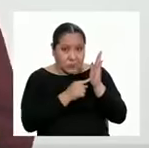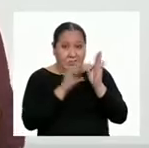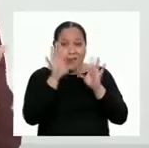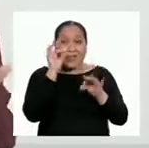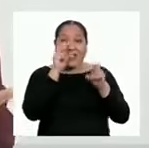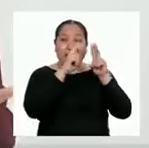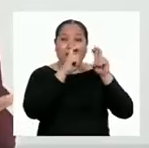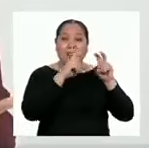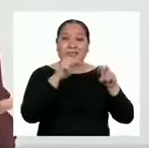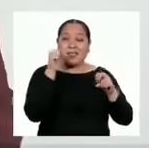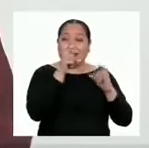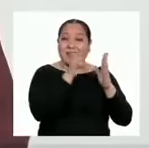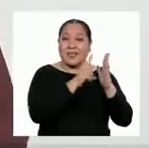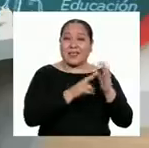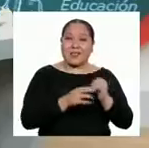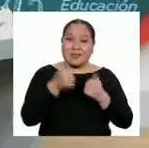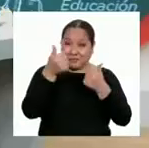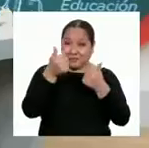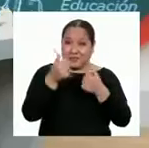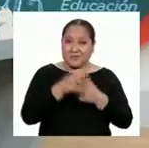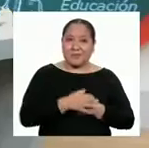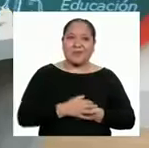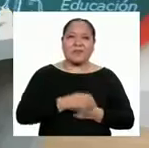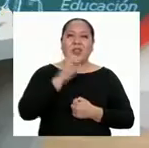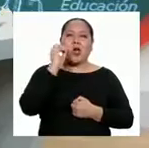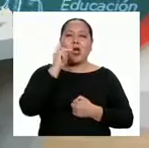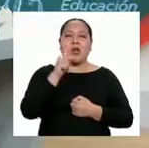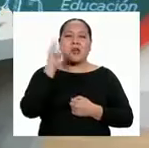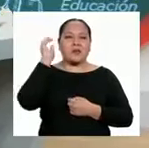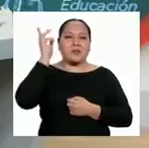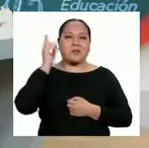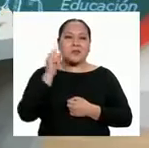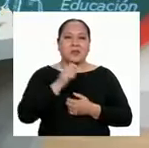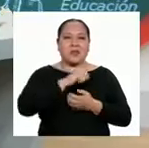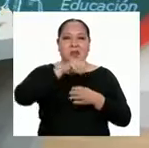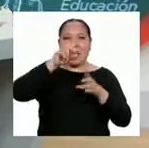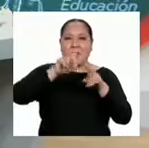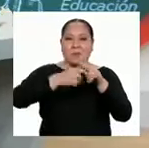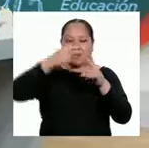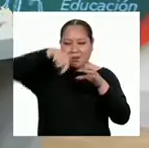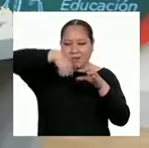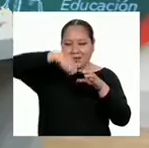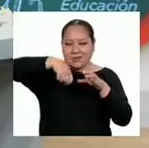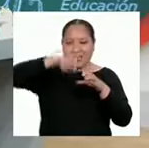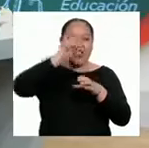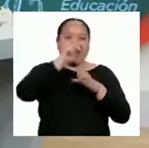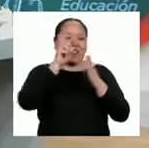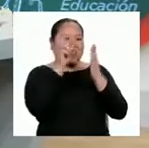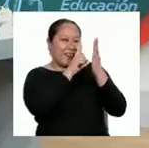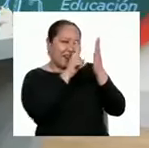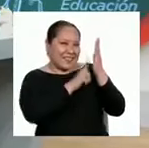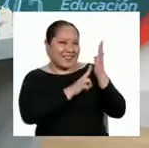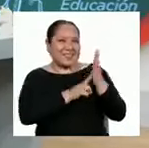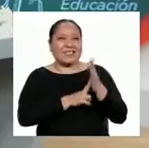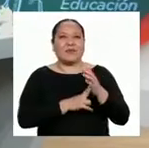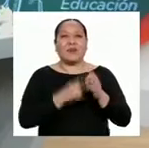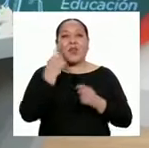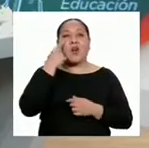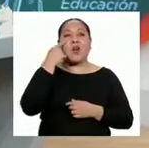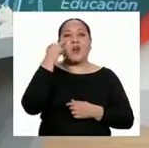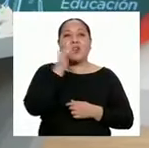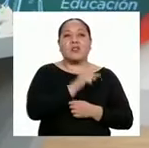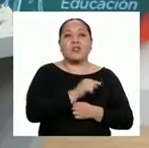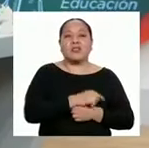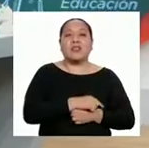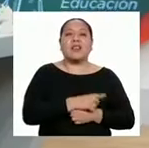analizar la lectura. ¿Qué te parece? Listo, profe, a cocinar, a leer, para conocer qué nos